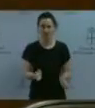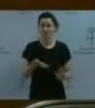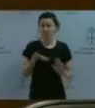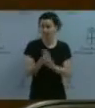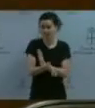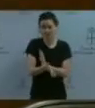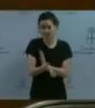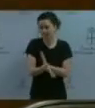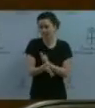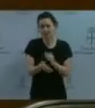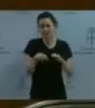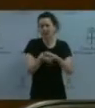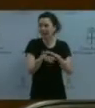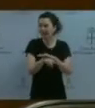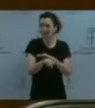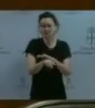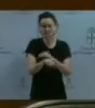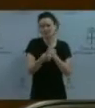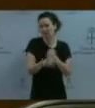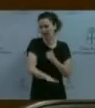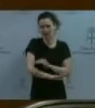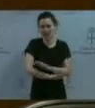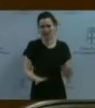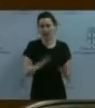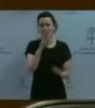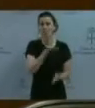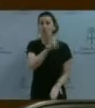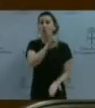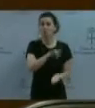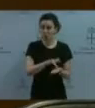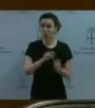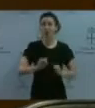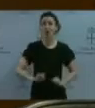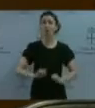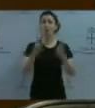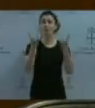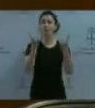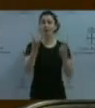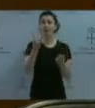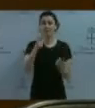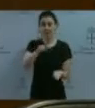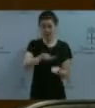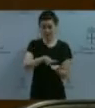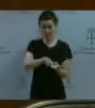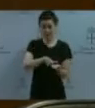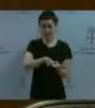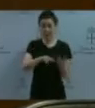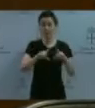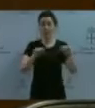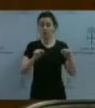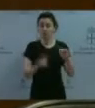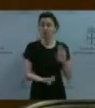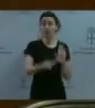del Principado de Asturias cuando incluyó la oficialidad en su programa de gobierno, y creemos que vamos en la dirección equivocada. De